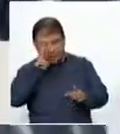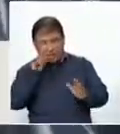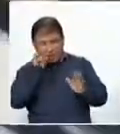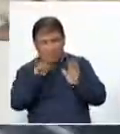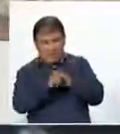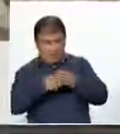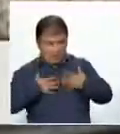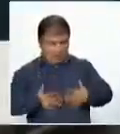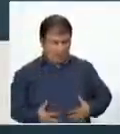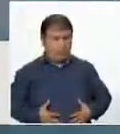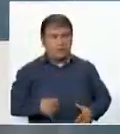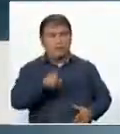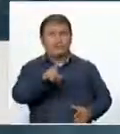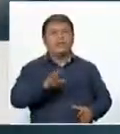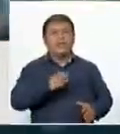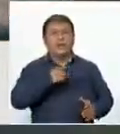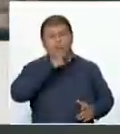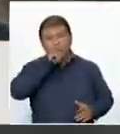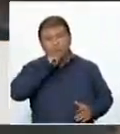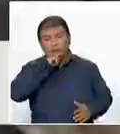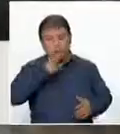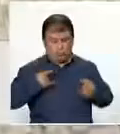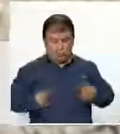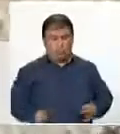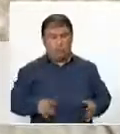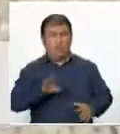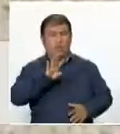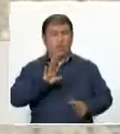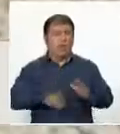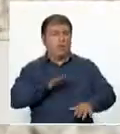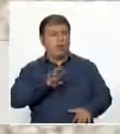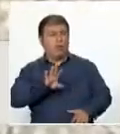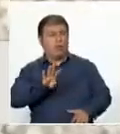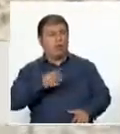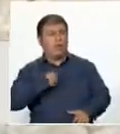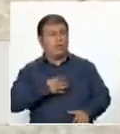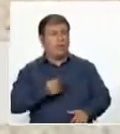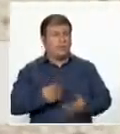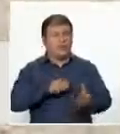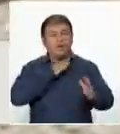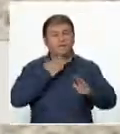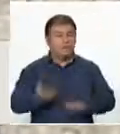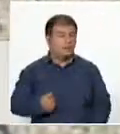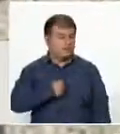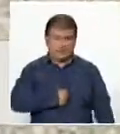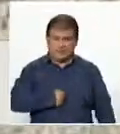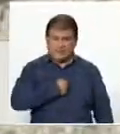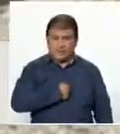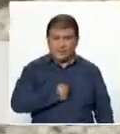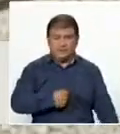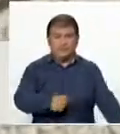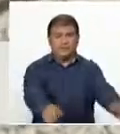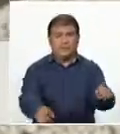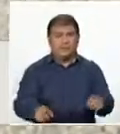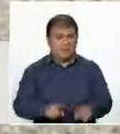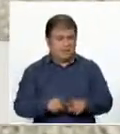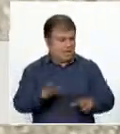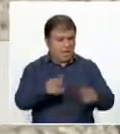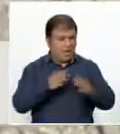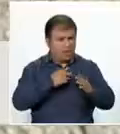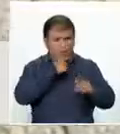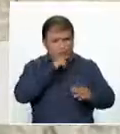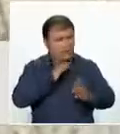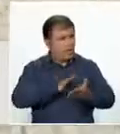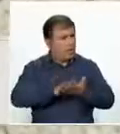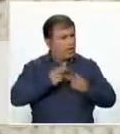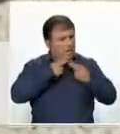tenemos, lamentablemente ella es la señora de aproximadamente 40 años quien ha fallecido lamentablemente ahí y que es completamente inocente, ¿no?